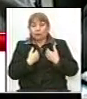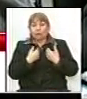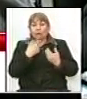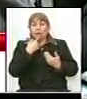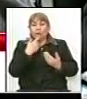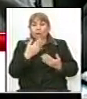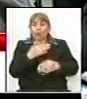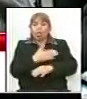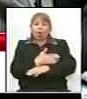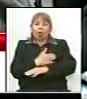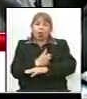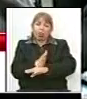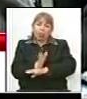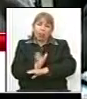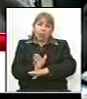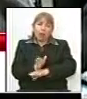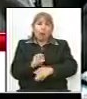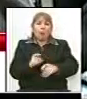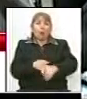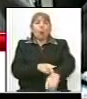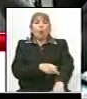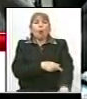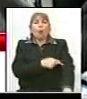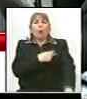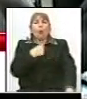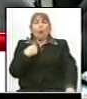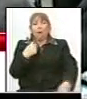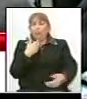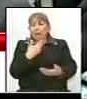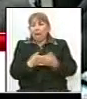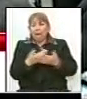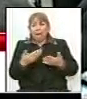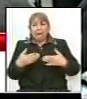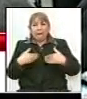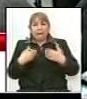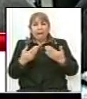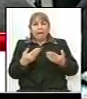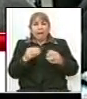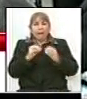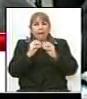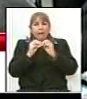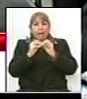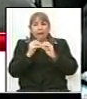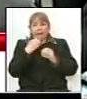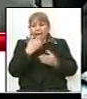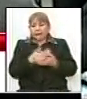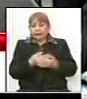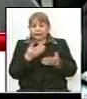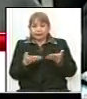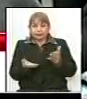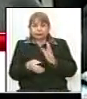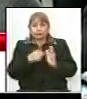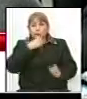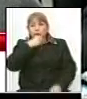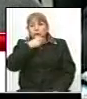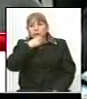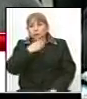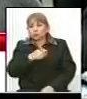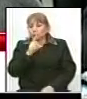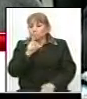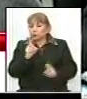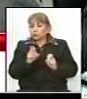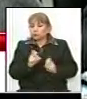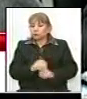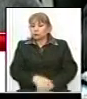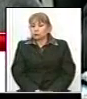les demoraba mucho o quedaba muy lejos, que también son cosas que se podrían y se deberían solucionar. En caso de adulto mayor, cuando yo les pregunto